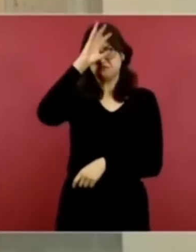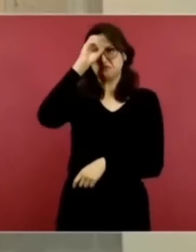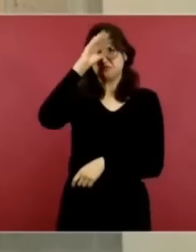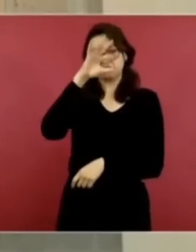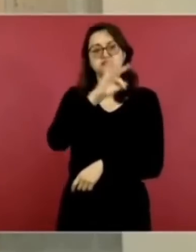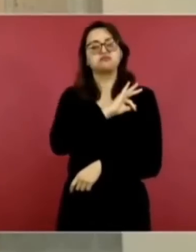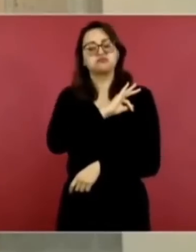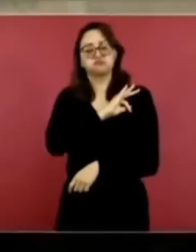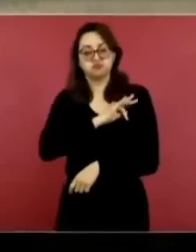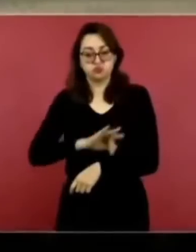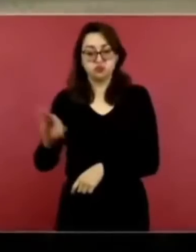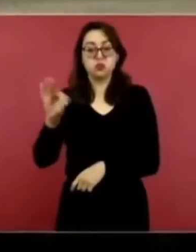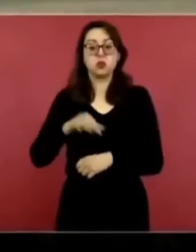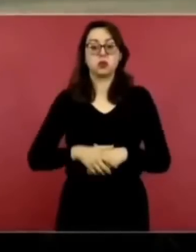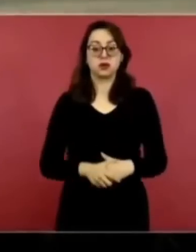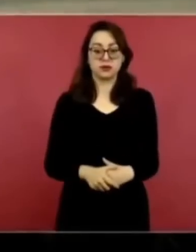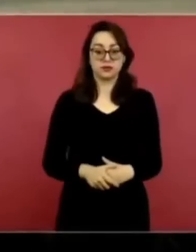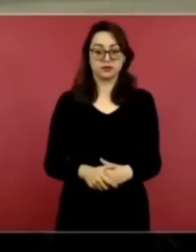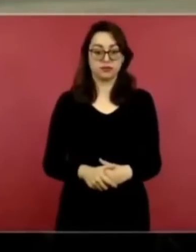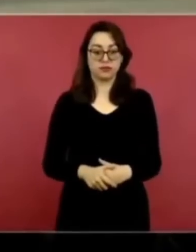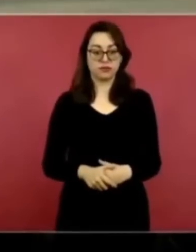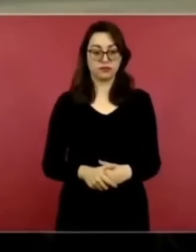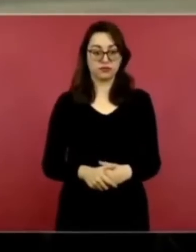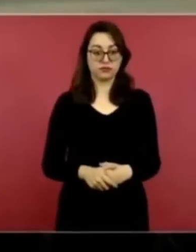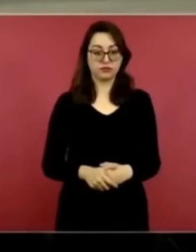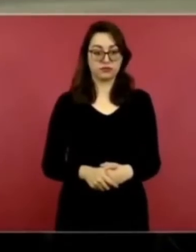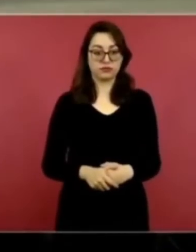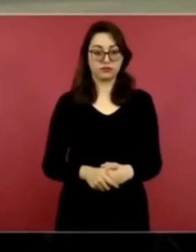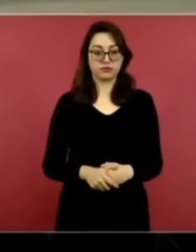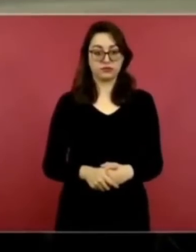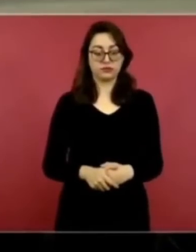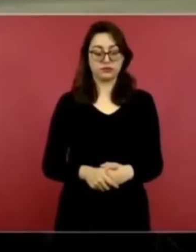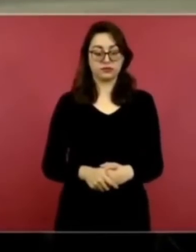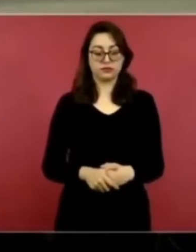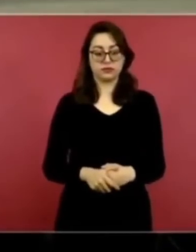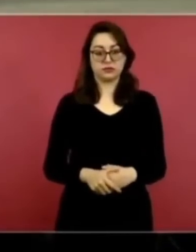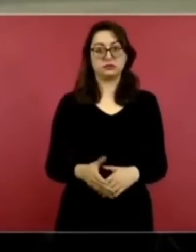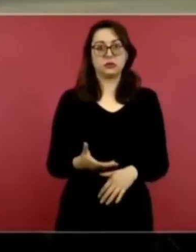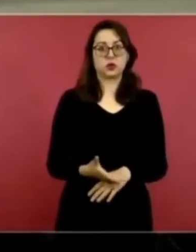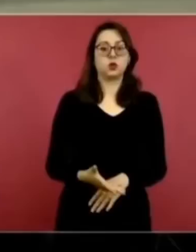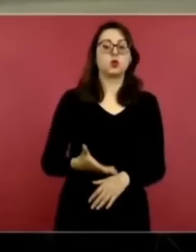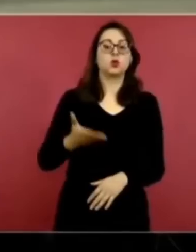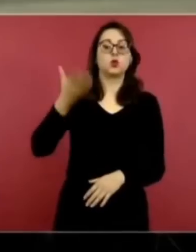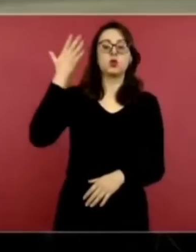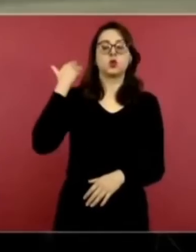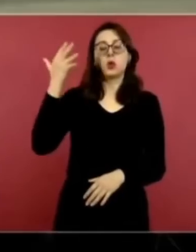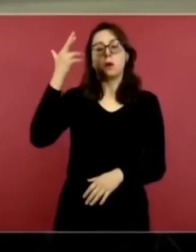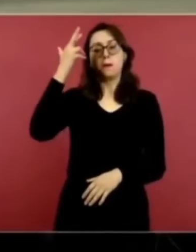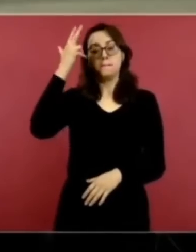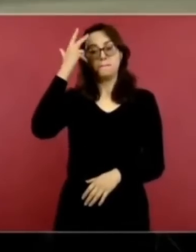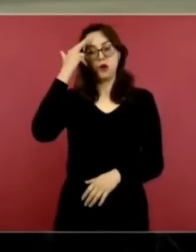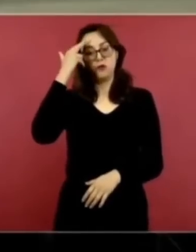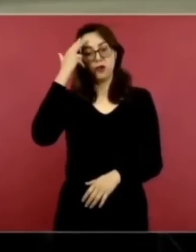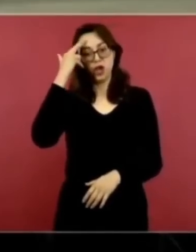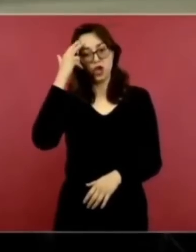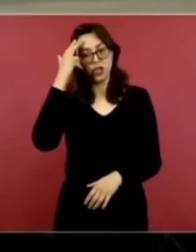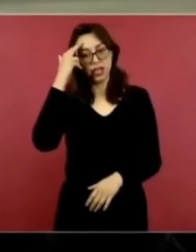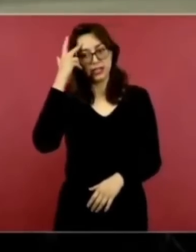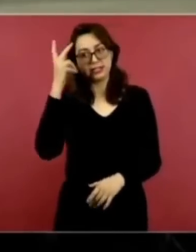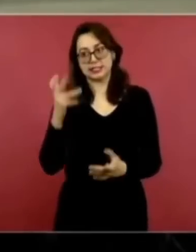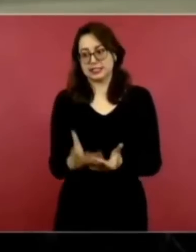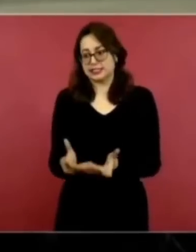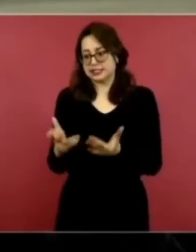Ni siquiera en el porfiriato se llevó a cabo una enajenación de suelo,